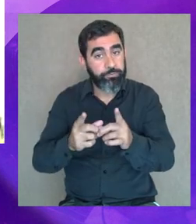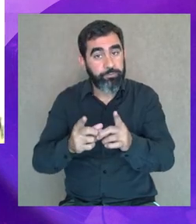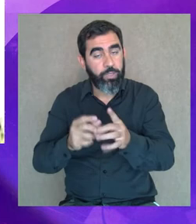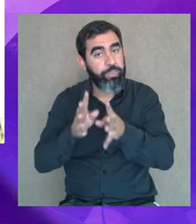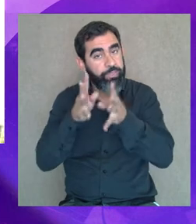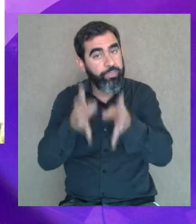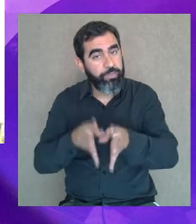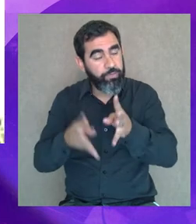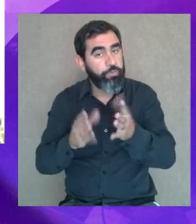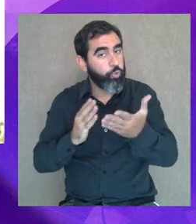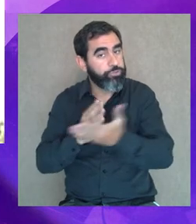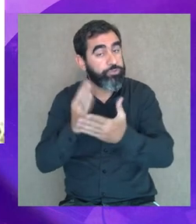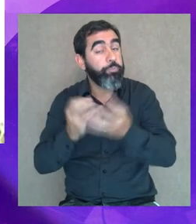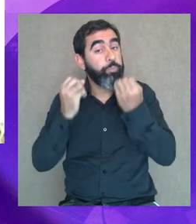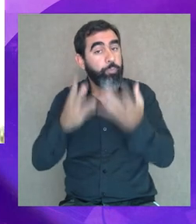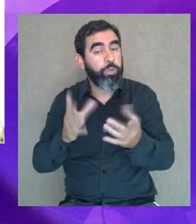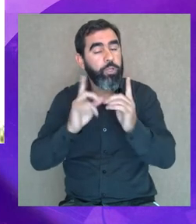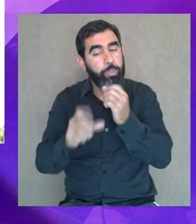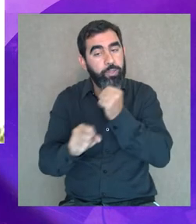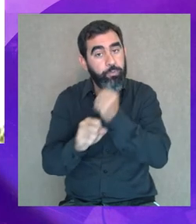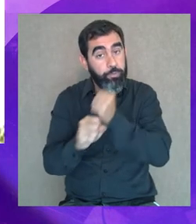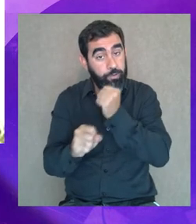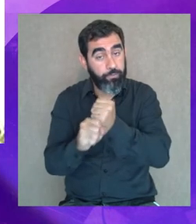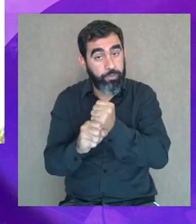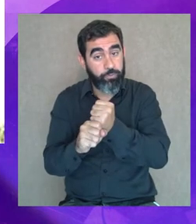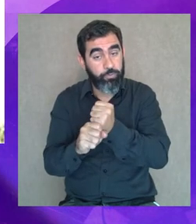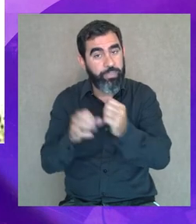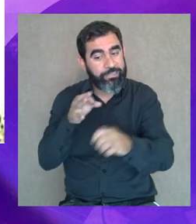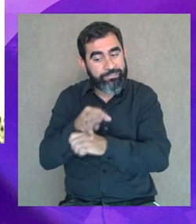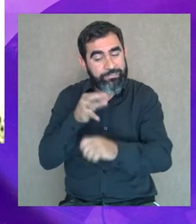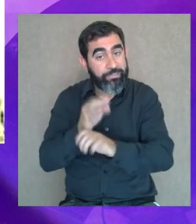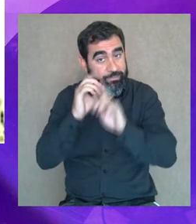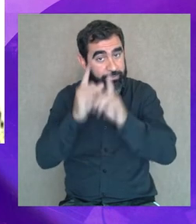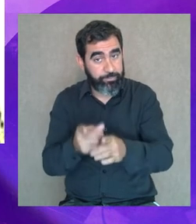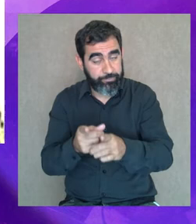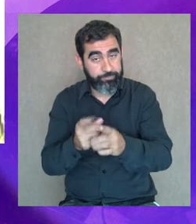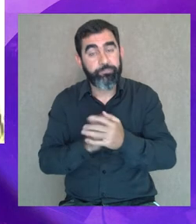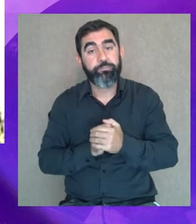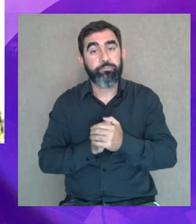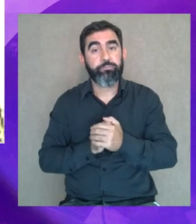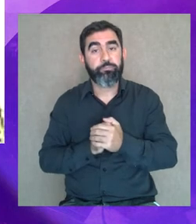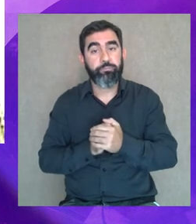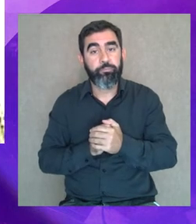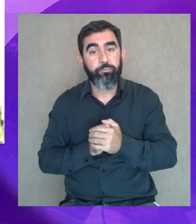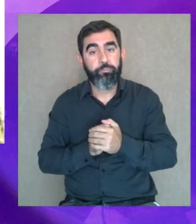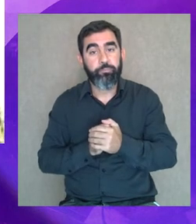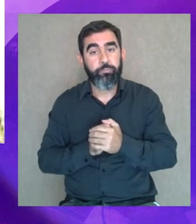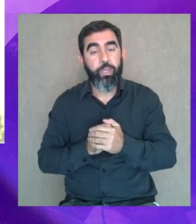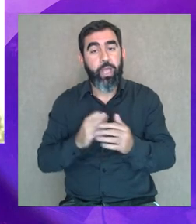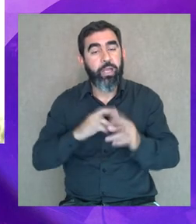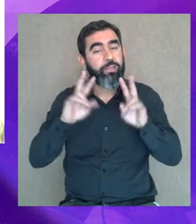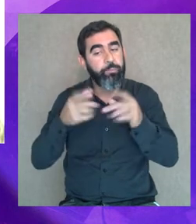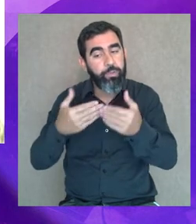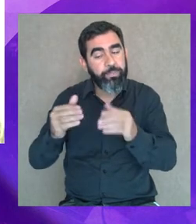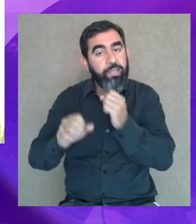nos desafía constantemente porque lleva también un trabajo de enseñanza eres hombre si es son